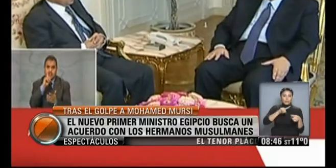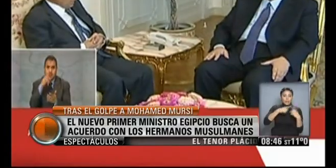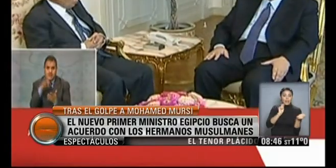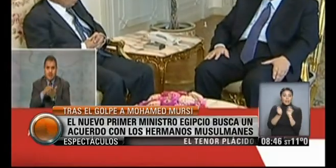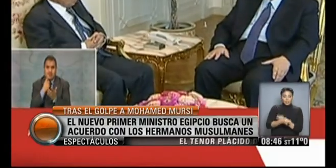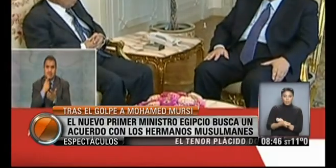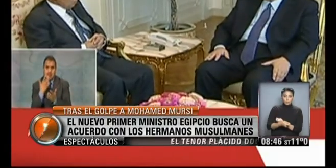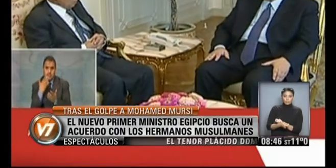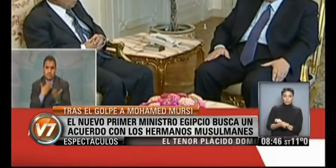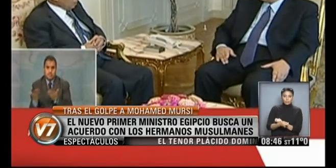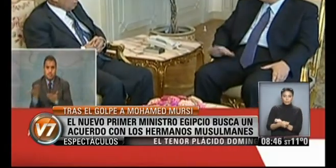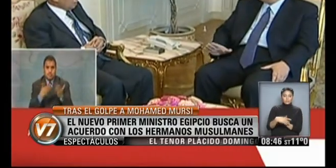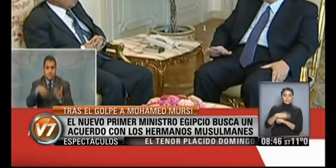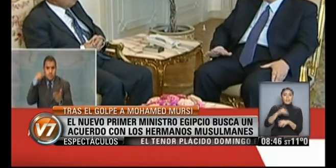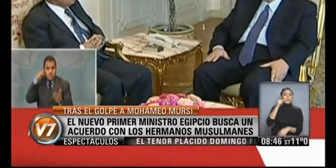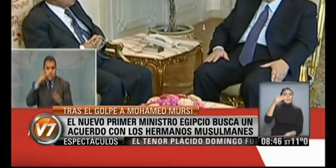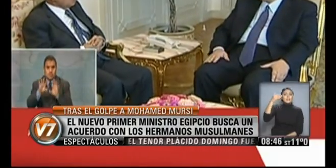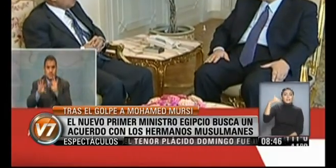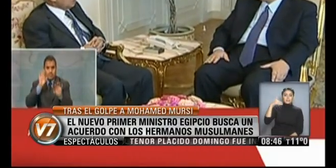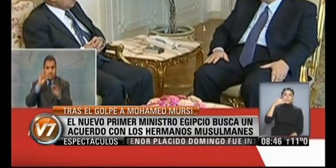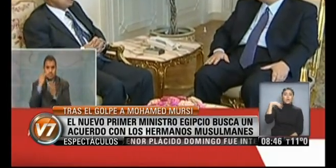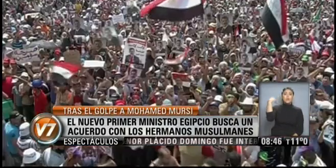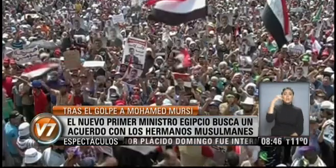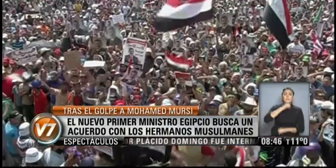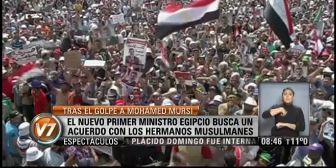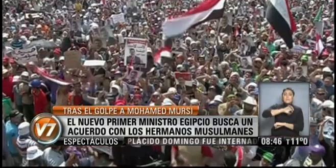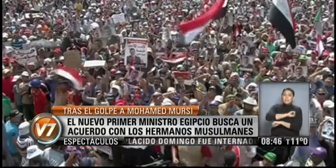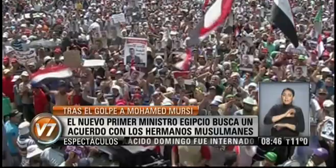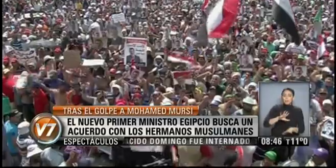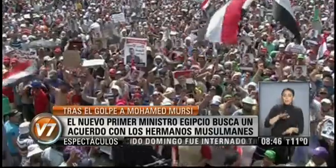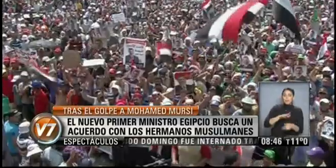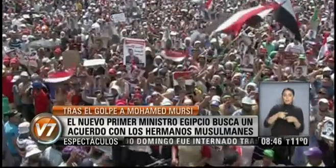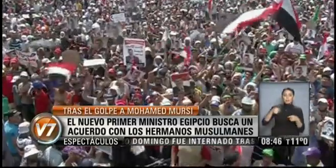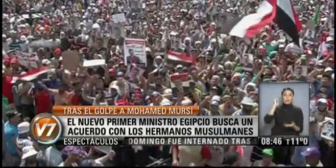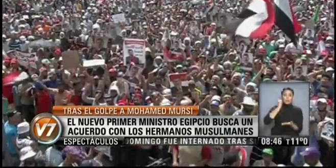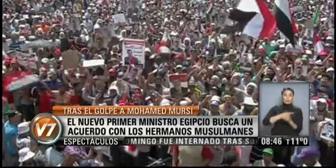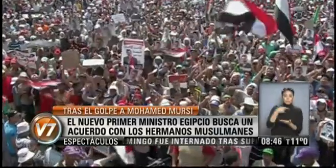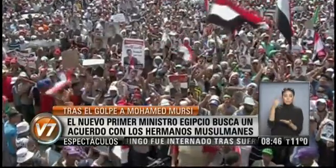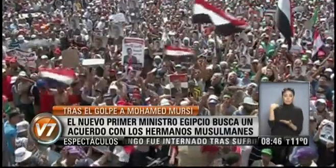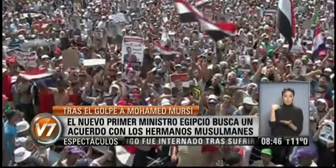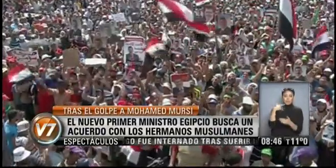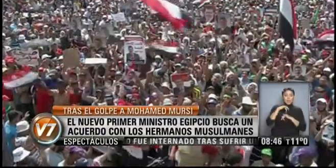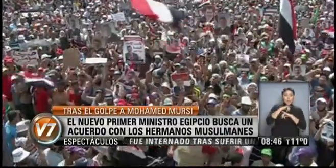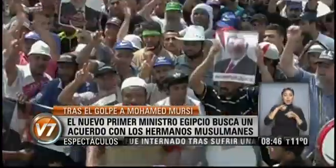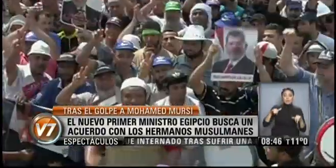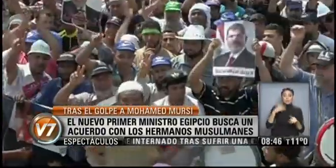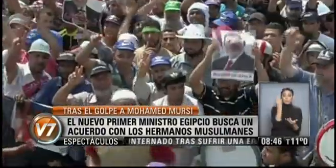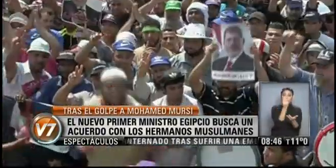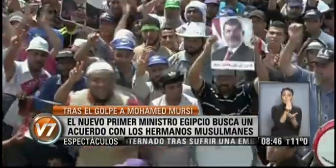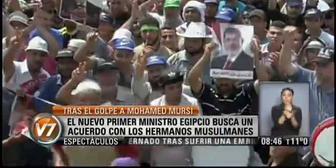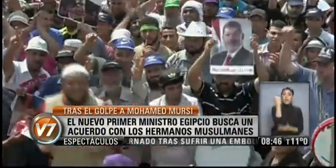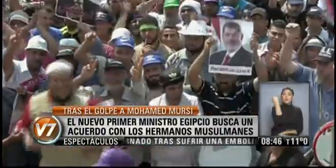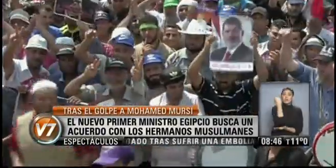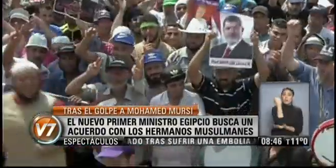un poco de aire días después de la jornada más cruenta desde el golpe de estado de la semana pasada el anuncio de la designación del